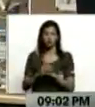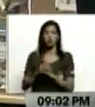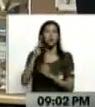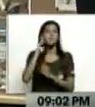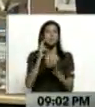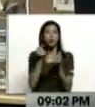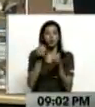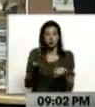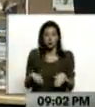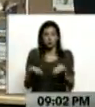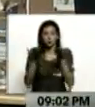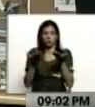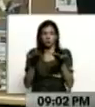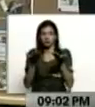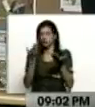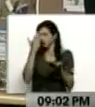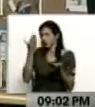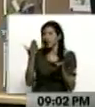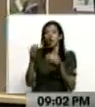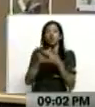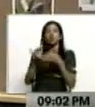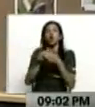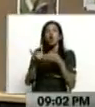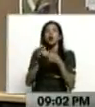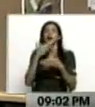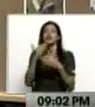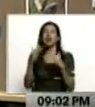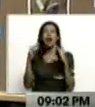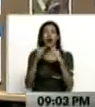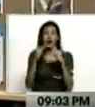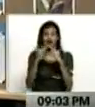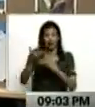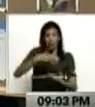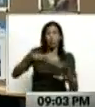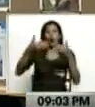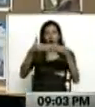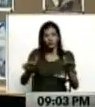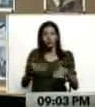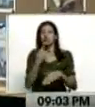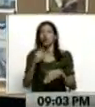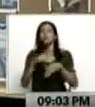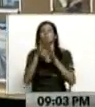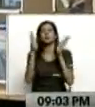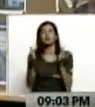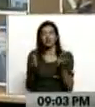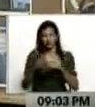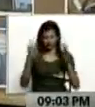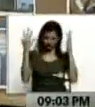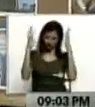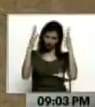acá el Bolívar se revaloriza ante el dólar con las casas de cambio ministro Ramón